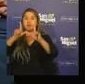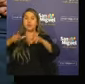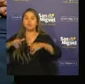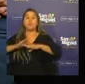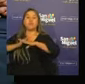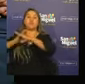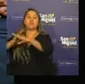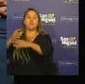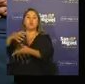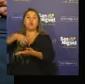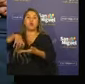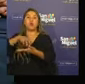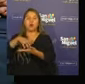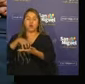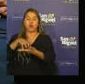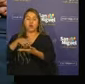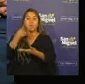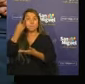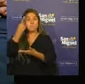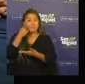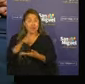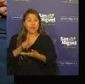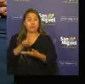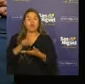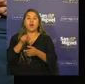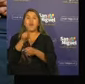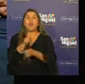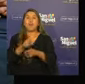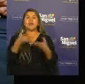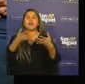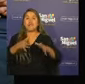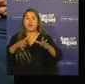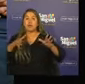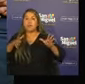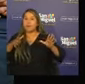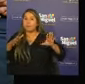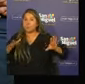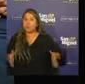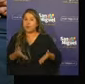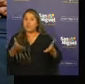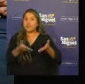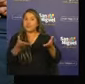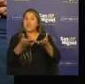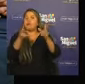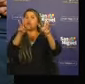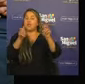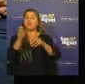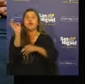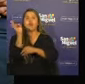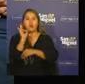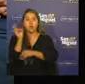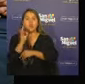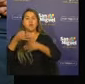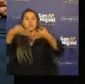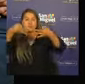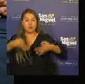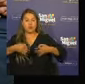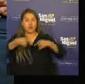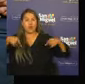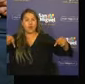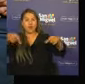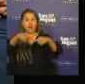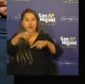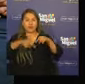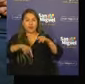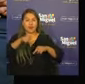Prevención Comunal en el territorio, pero ahí ya potenciamos lo que eran las reuniones de seguridad en terreno, lo que fue el